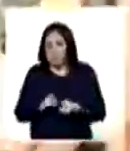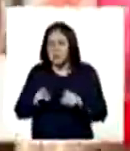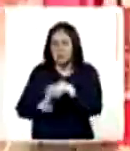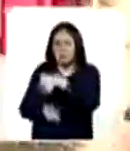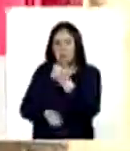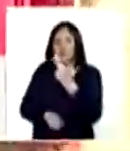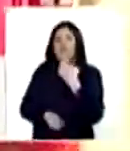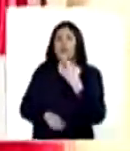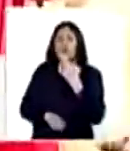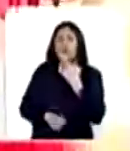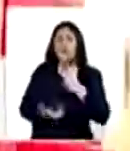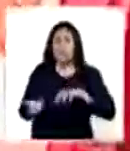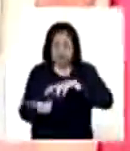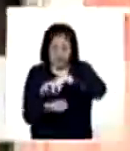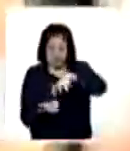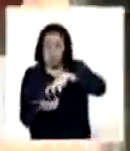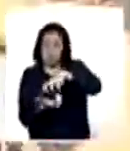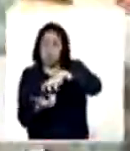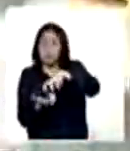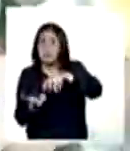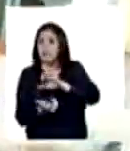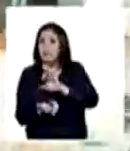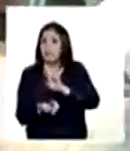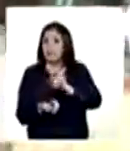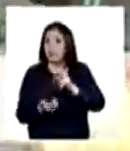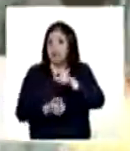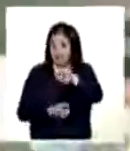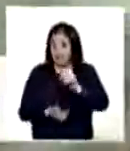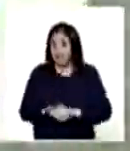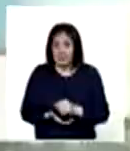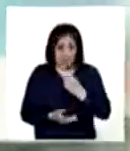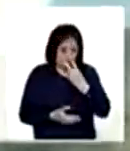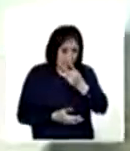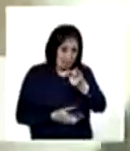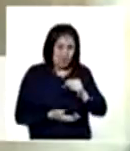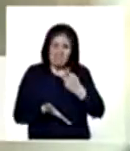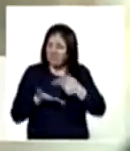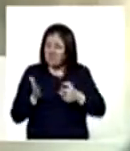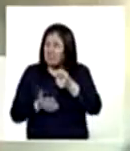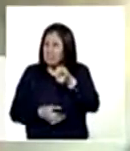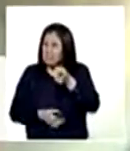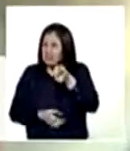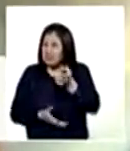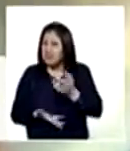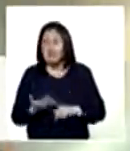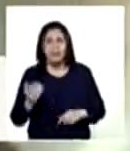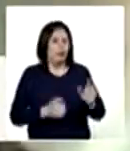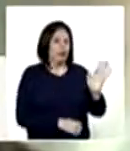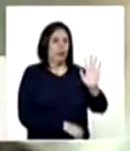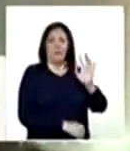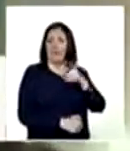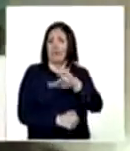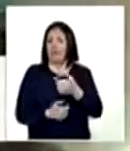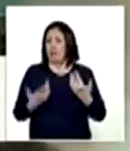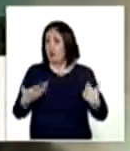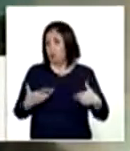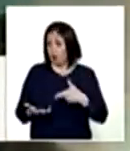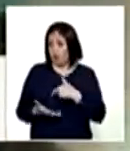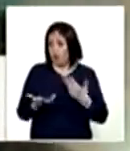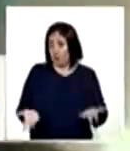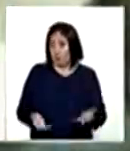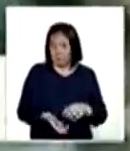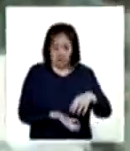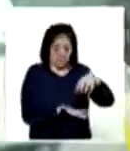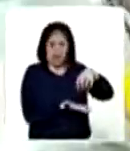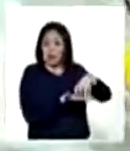dulces fusión. ¿Qué tal? ¿Qué les parece? ¿Qué son esos? ¿Qué tal? ¿Cómo están? Tenemos ahorita el pudín de